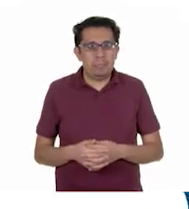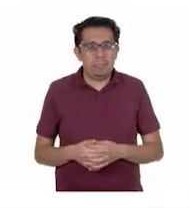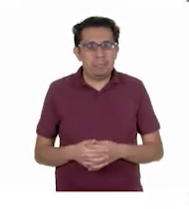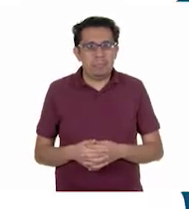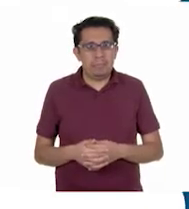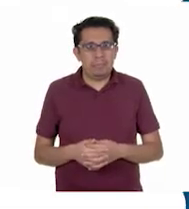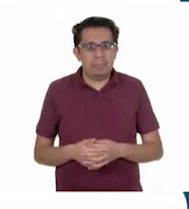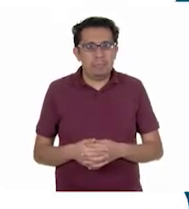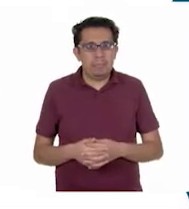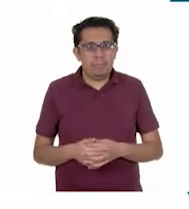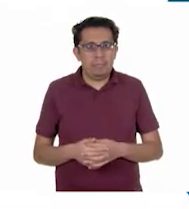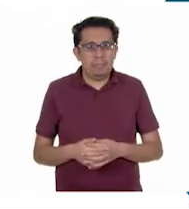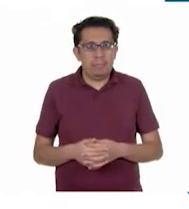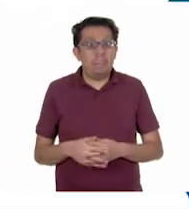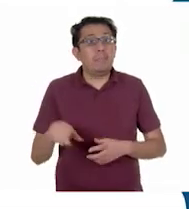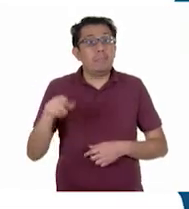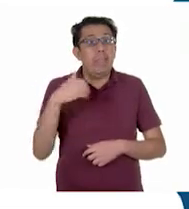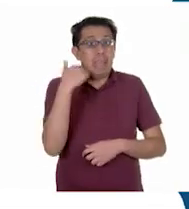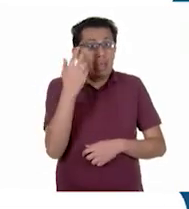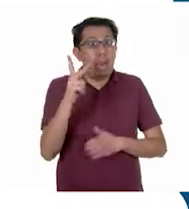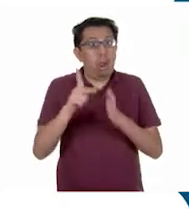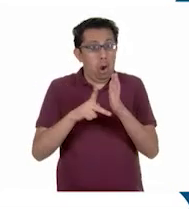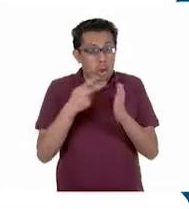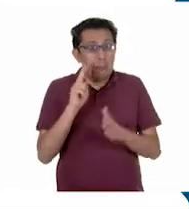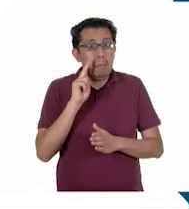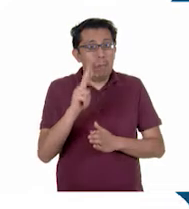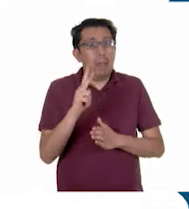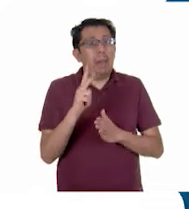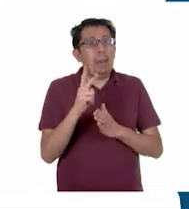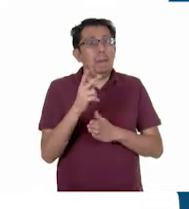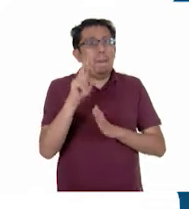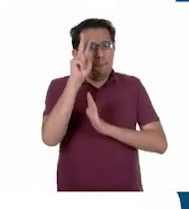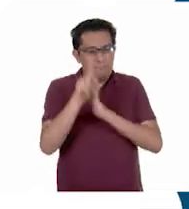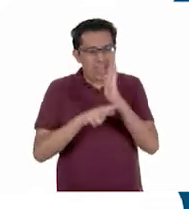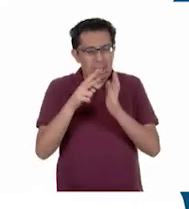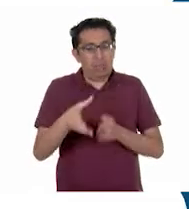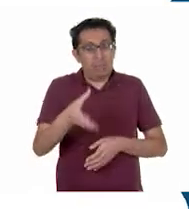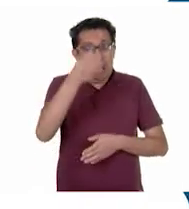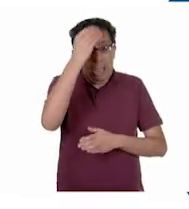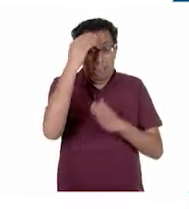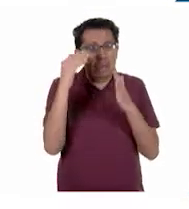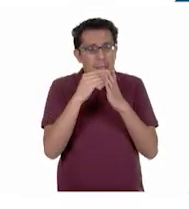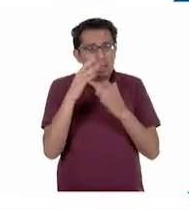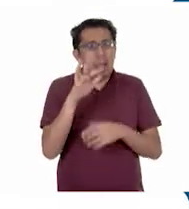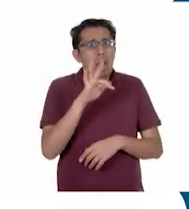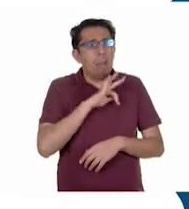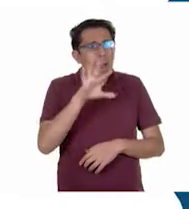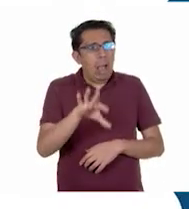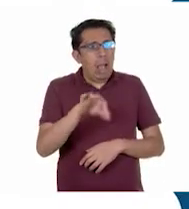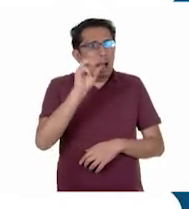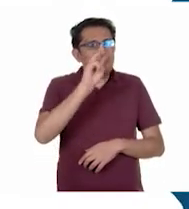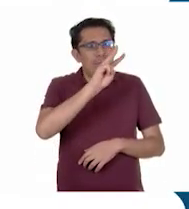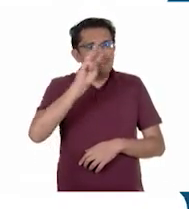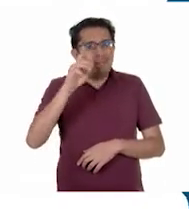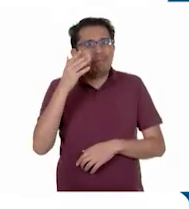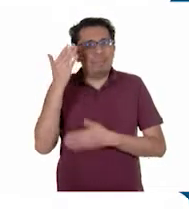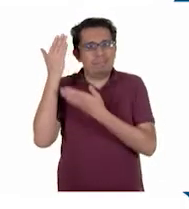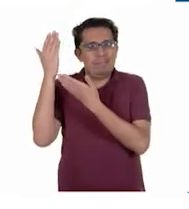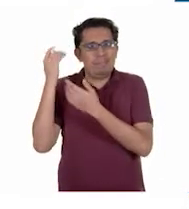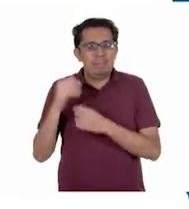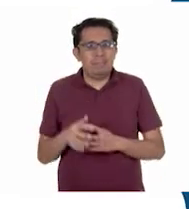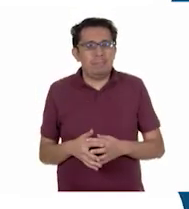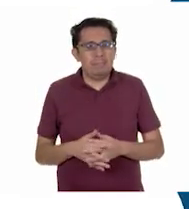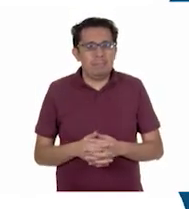conaliteg.sep.gov.mx. Si quieres volver a ver los programas de Aprende en Casa, los puedes encontrar en la siguiente liga: